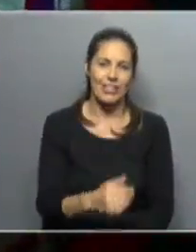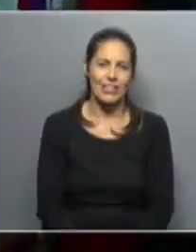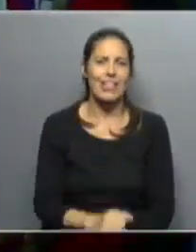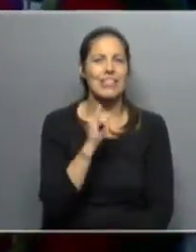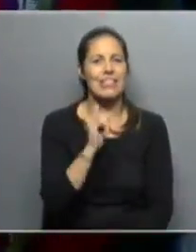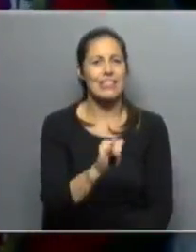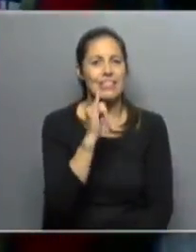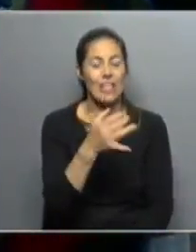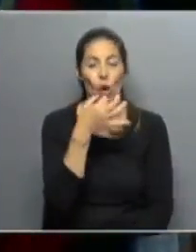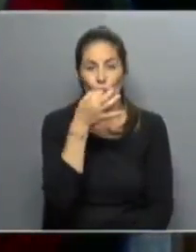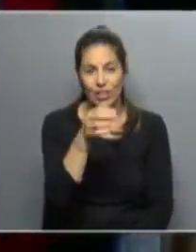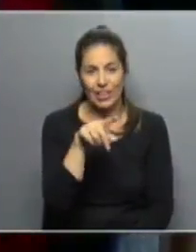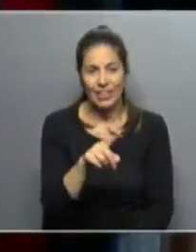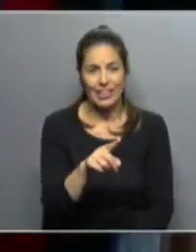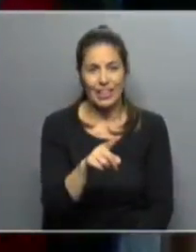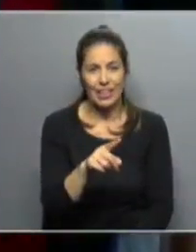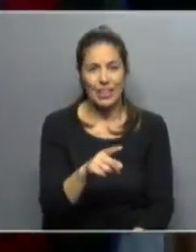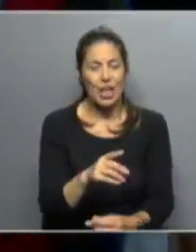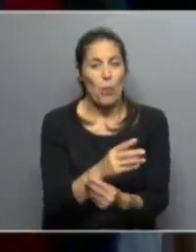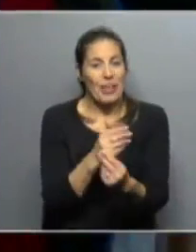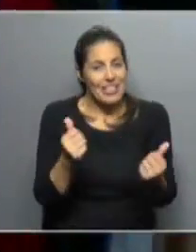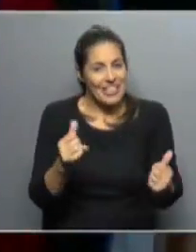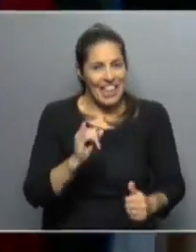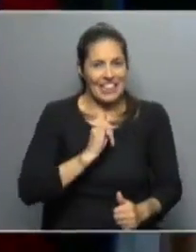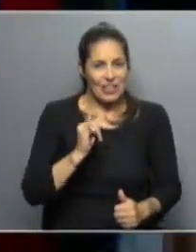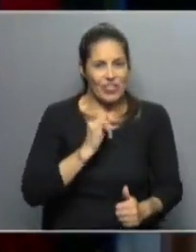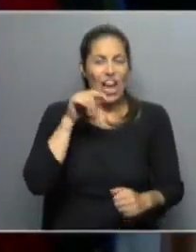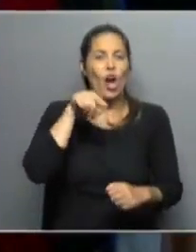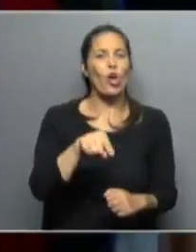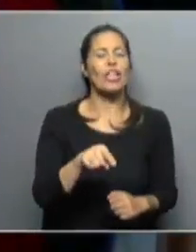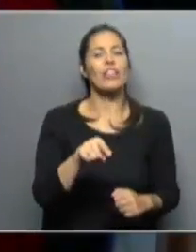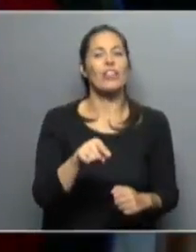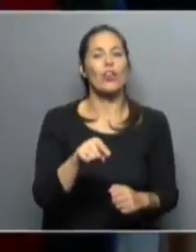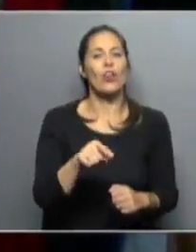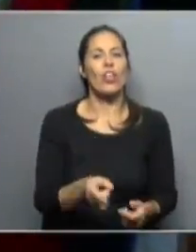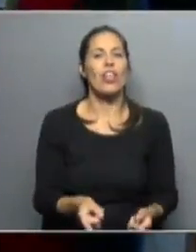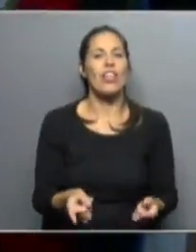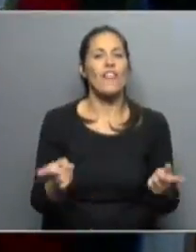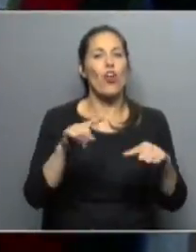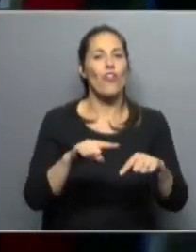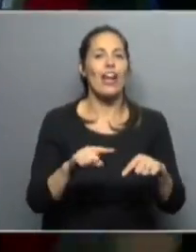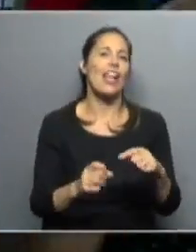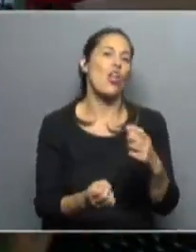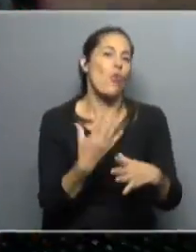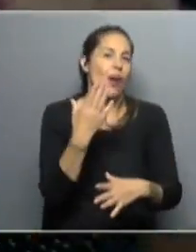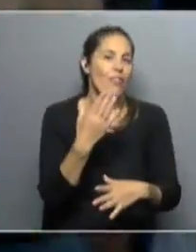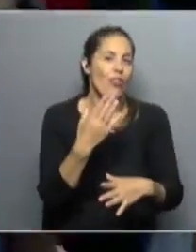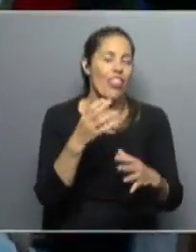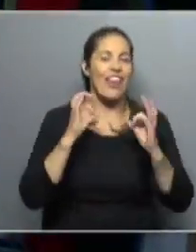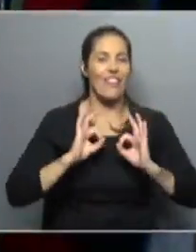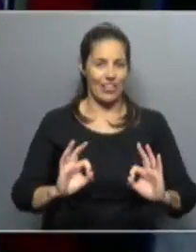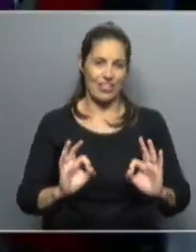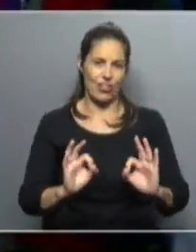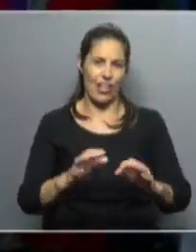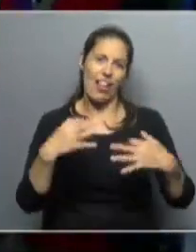la verdad que como dijiste, me sentí muy identificada con esto de volverse renovada de la licencia. La